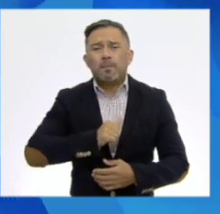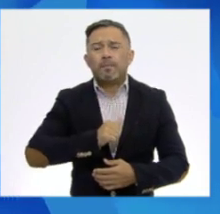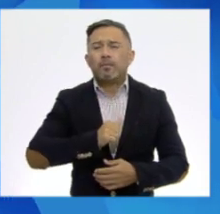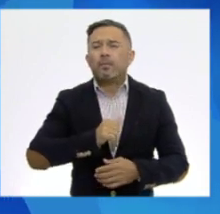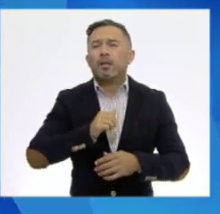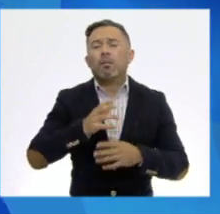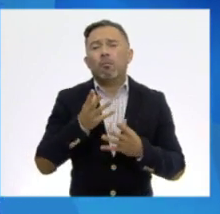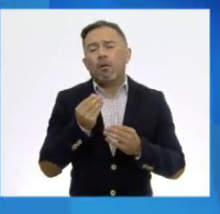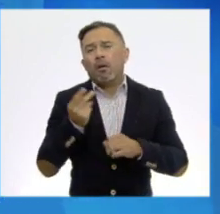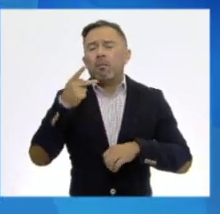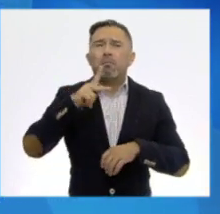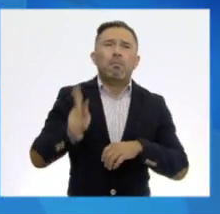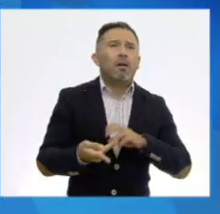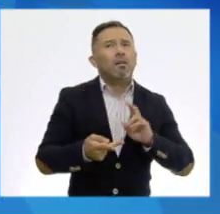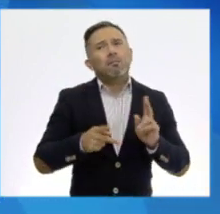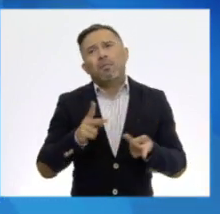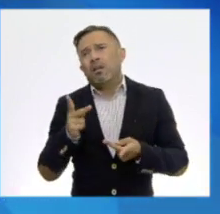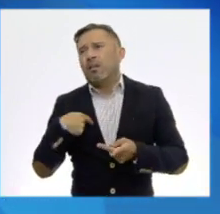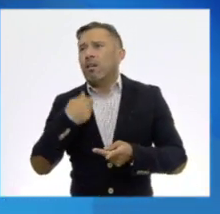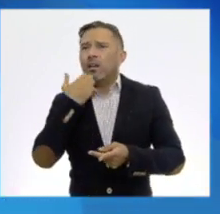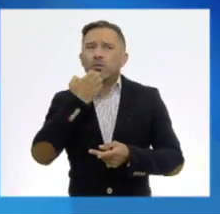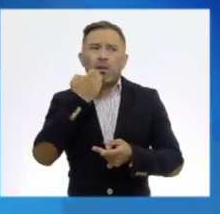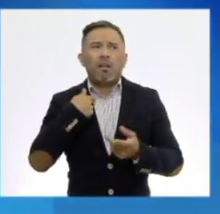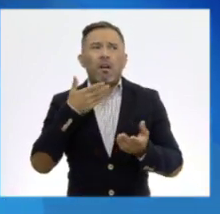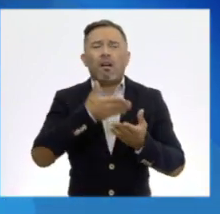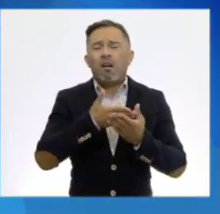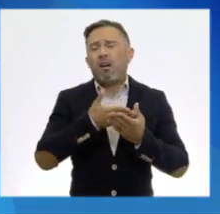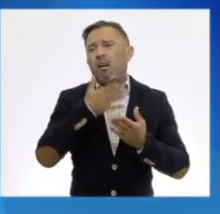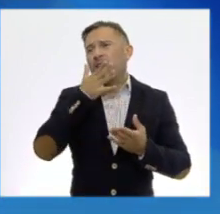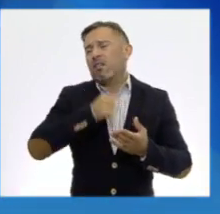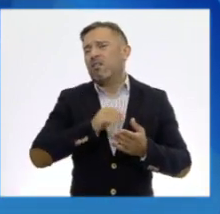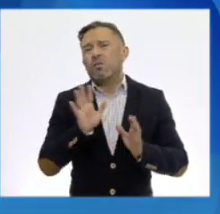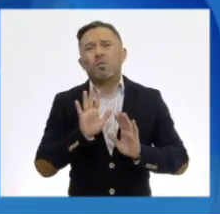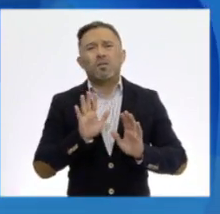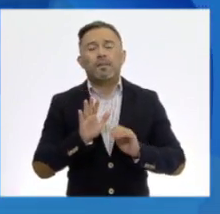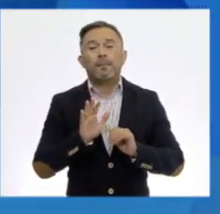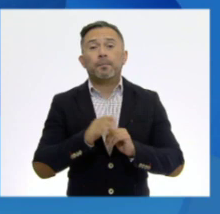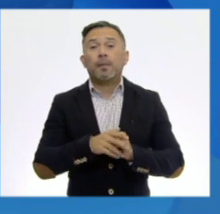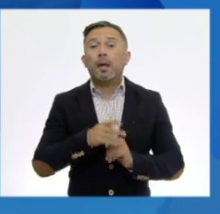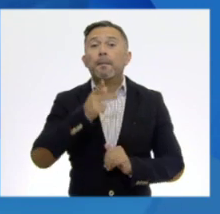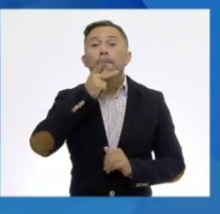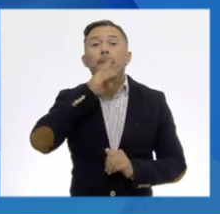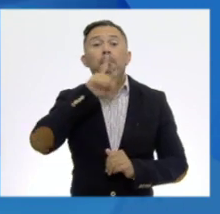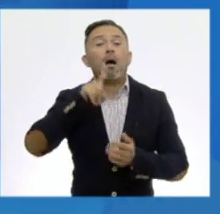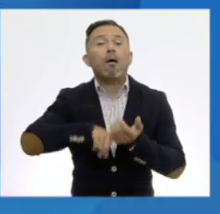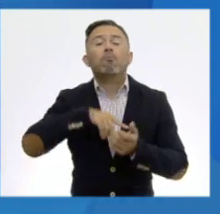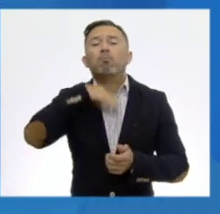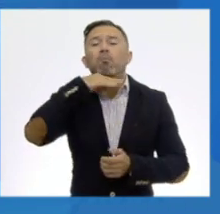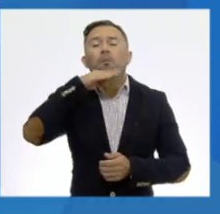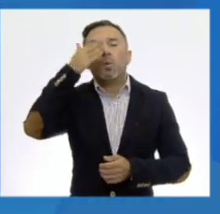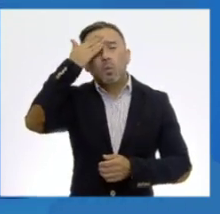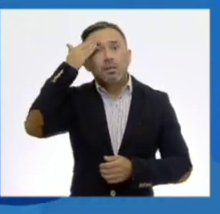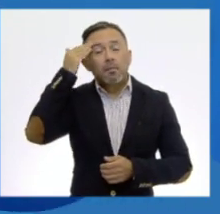muchas excusas para no ir. Mis padres no se enteraron hasta que mis primas se los